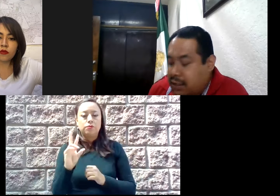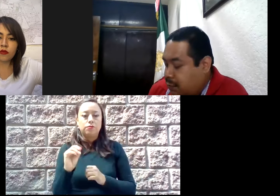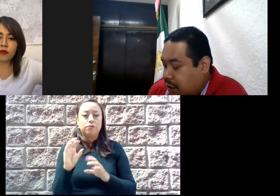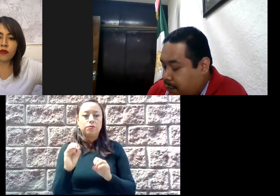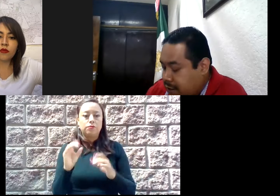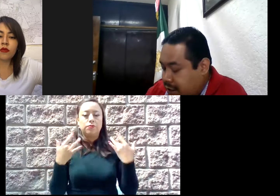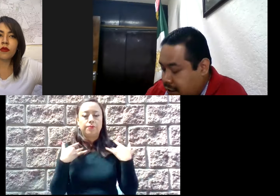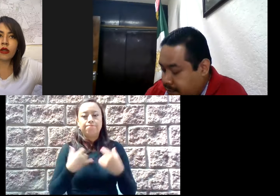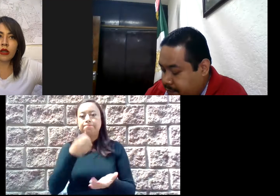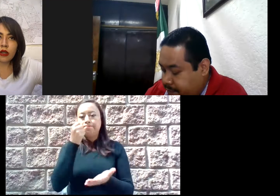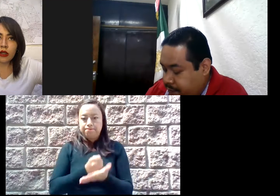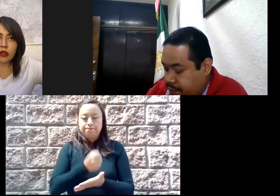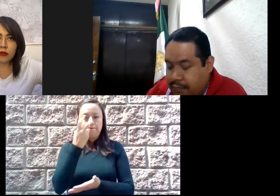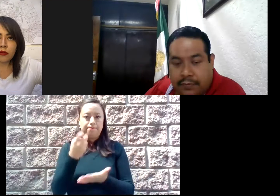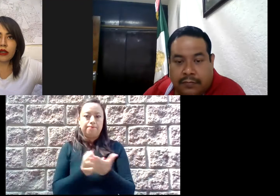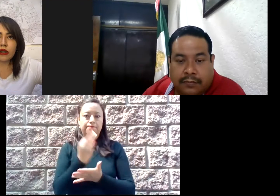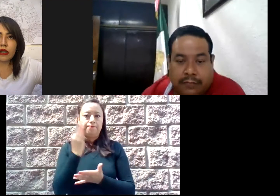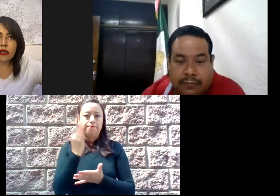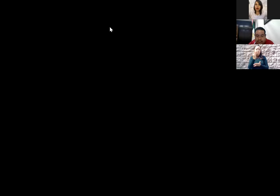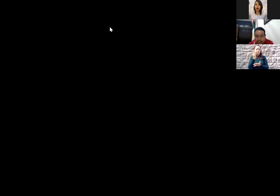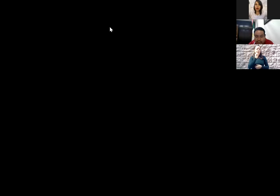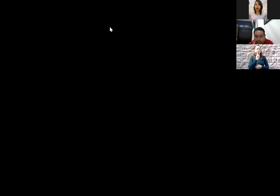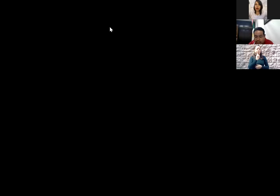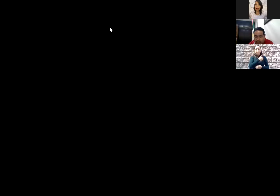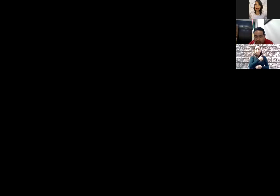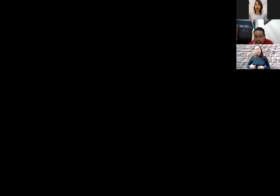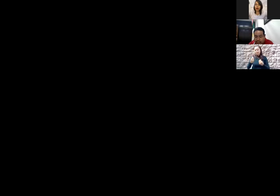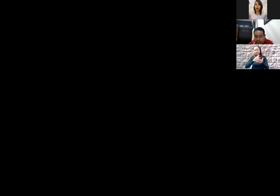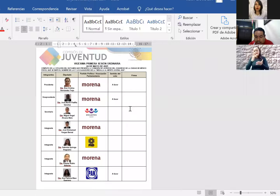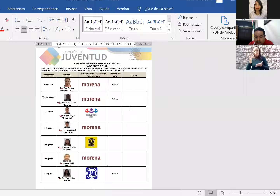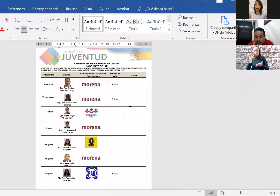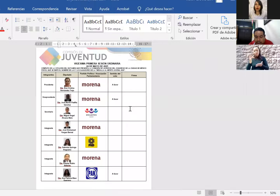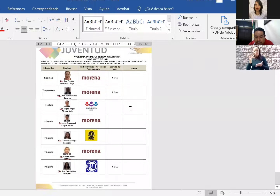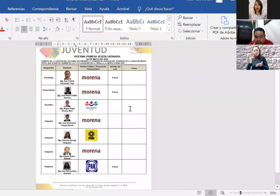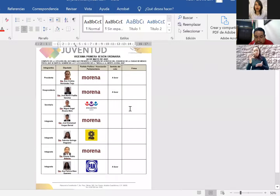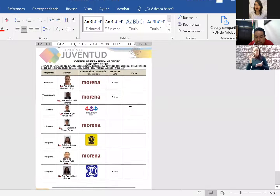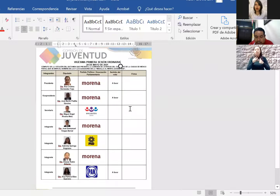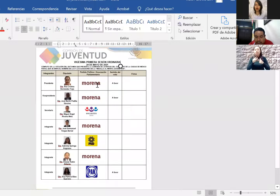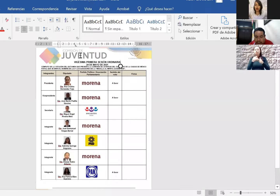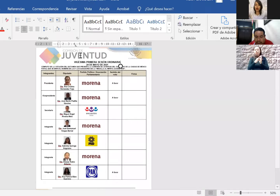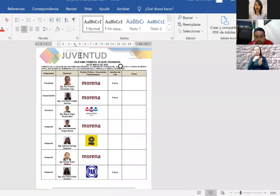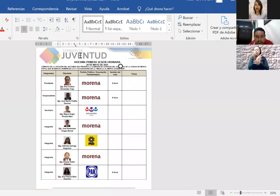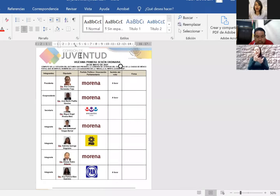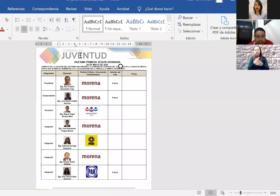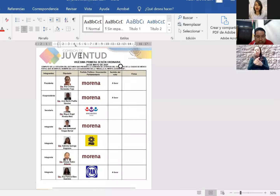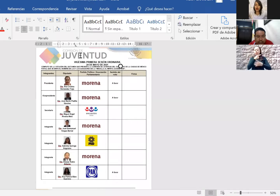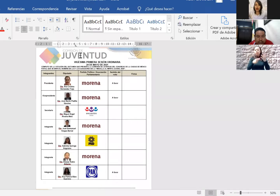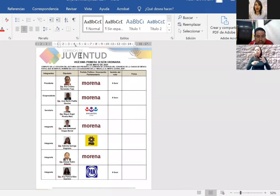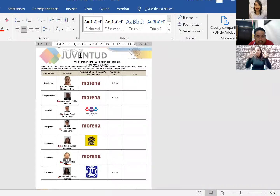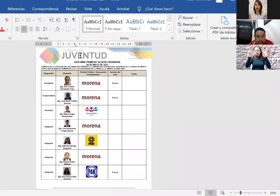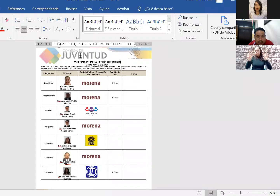el dictamen, diputada Presidenta. Muchas gracias, diputado. El siguiente punto del orden del día son los asuntos generales.